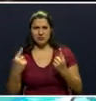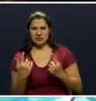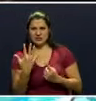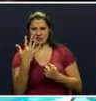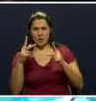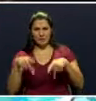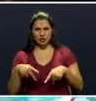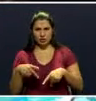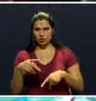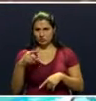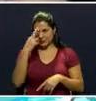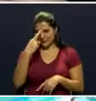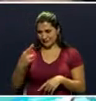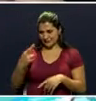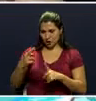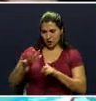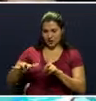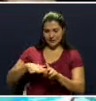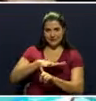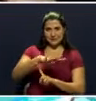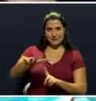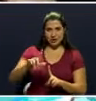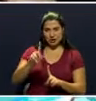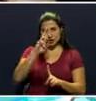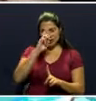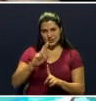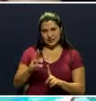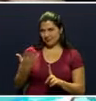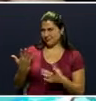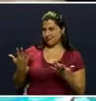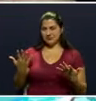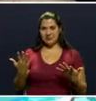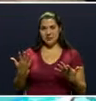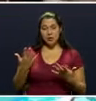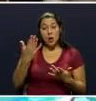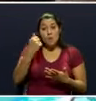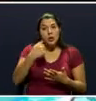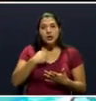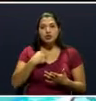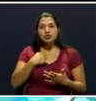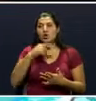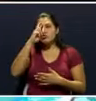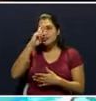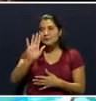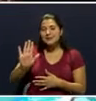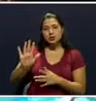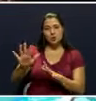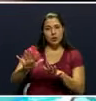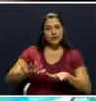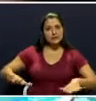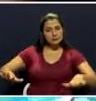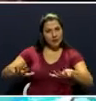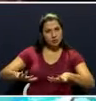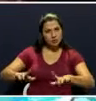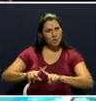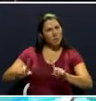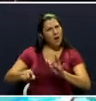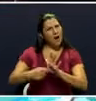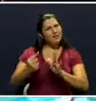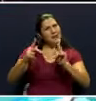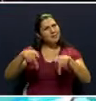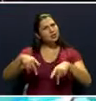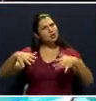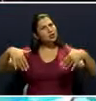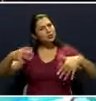mi espacio de distancia, ¿verdad? Porque yo estaba respetando el espacio de los demás, pero la gente a veces como que no